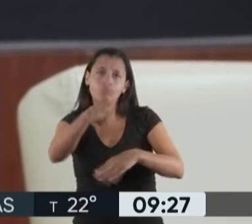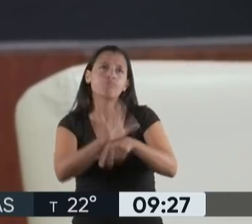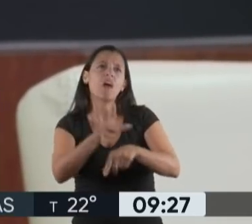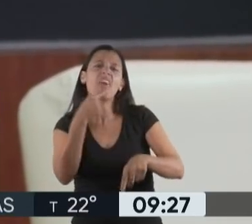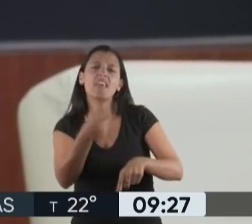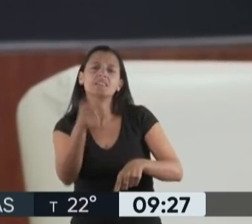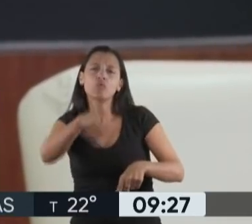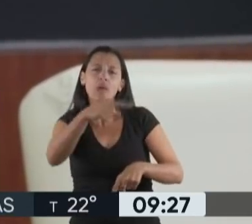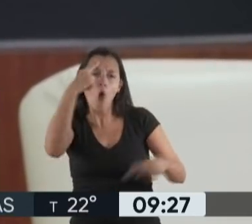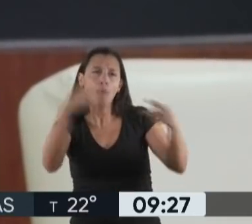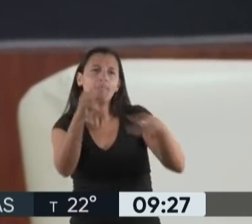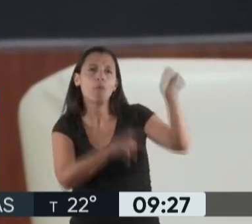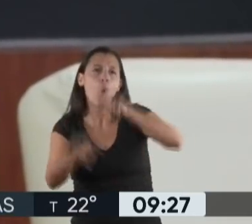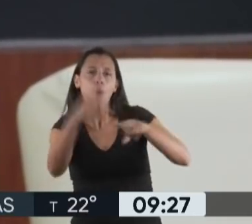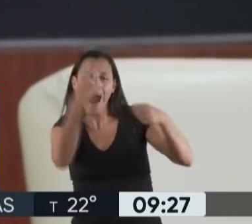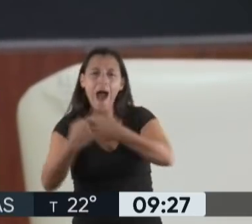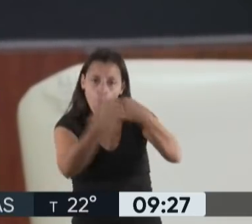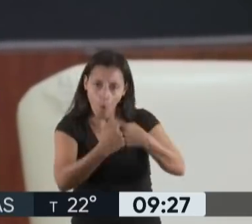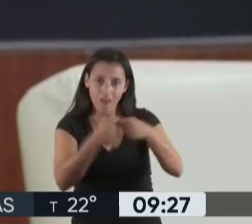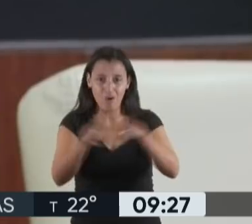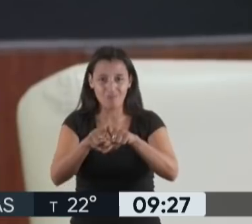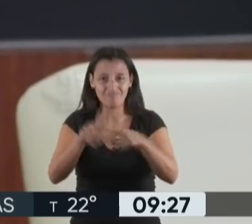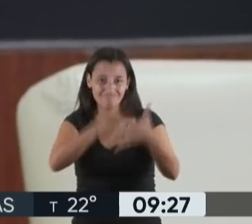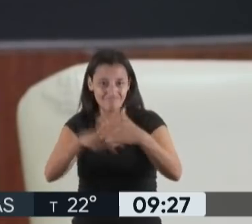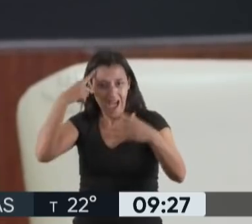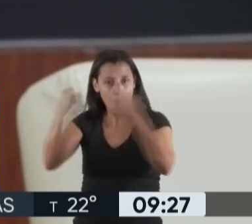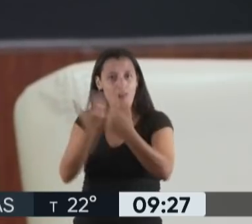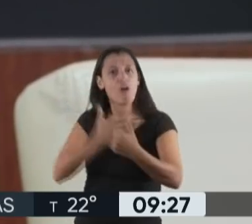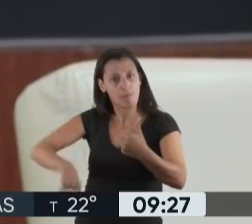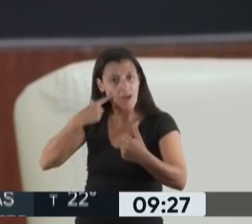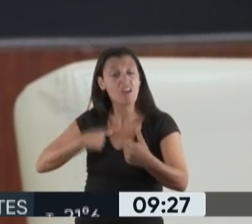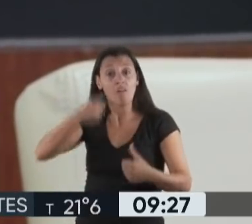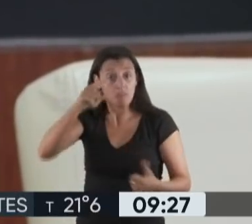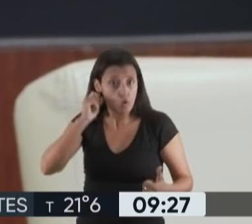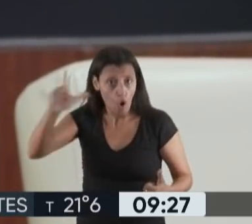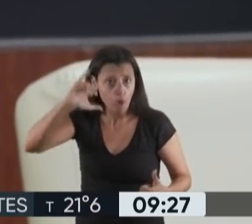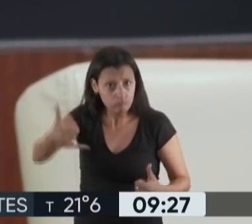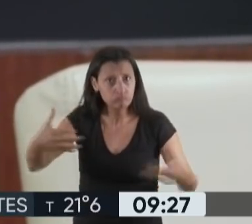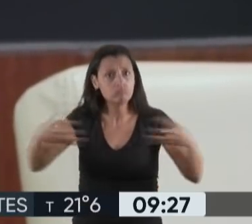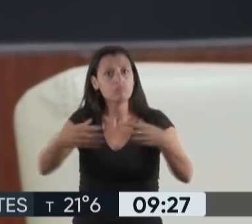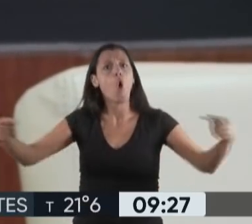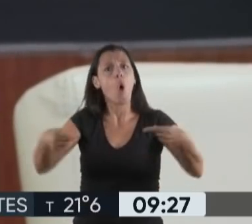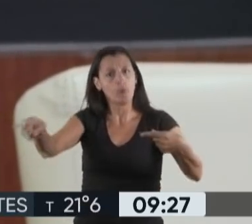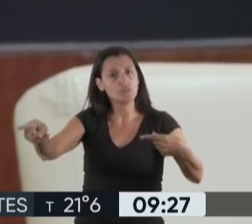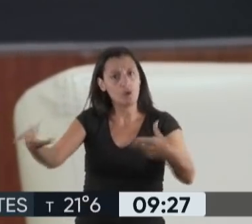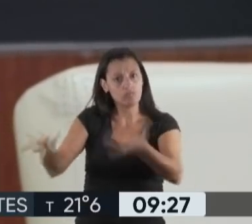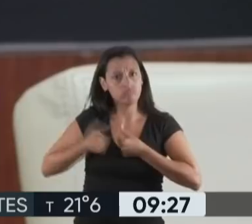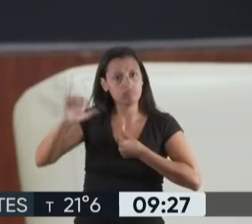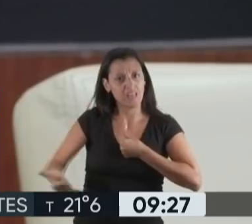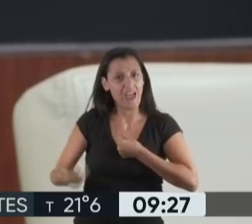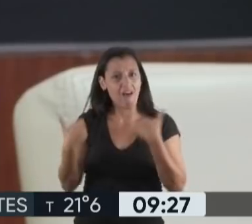el gobierno de cara a este acuerdo con el fondo. Lo logró el apoyo de un sector importante, Juntos por el Cambio. Todo